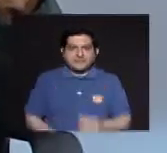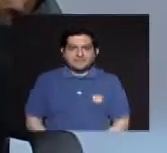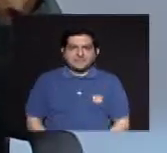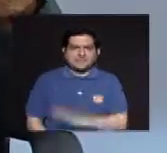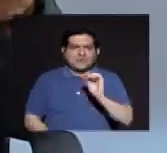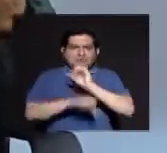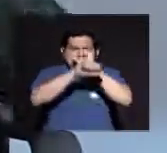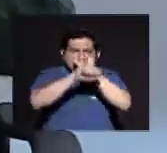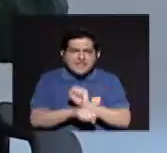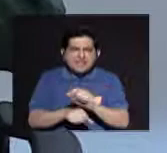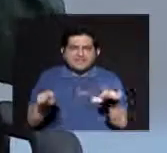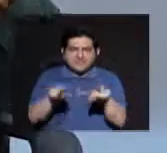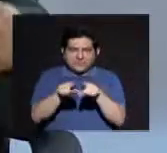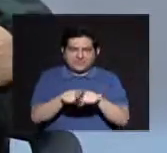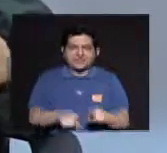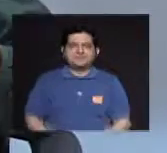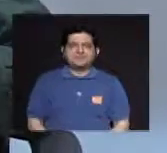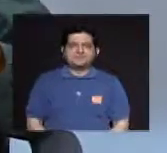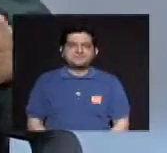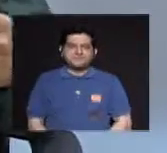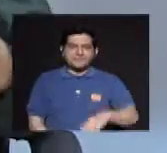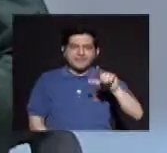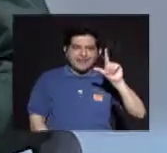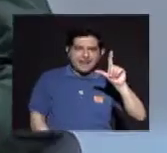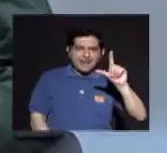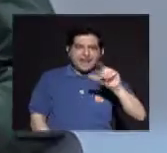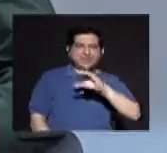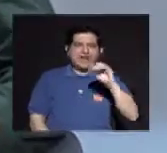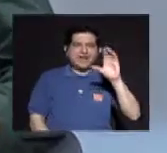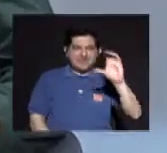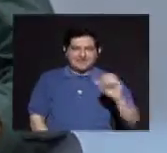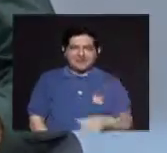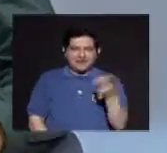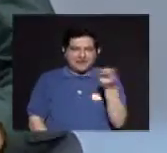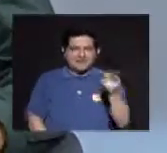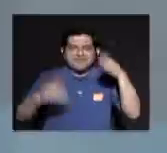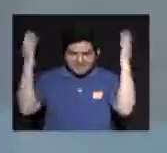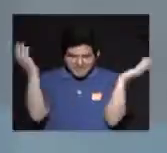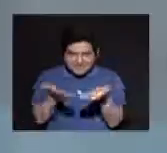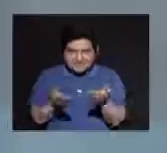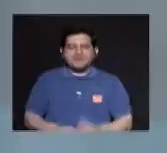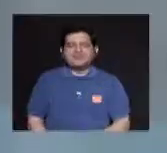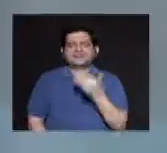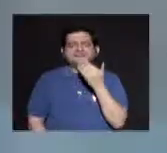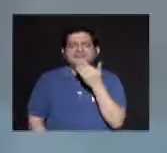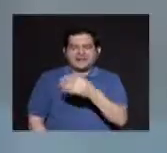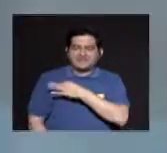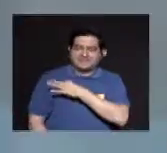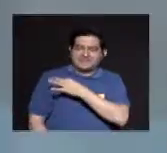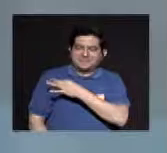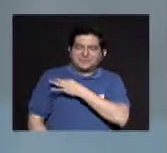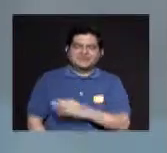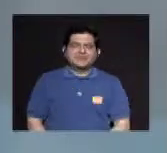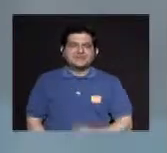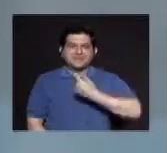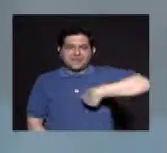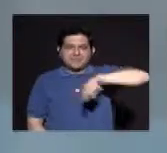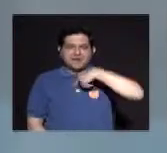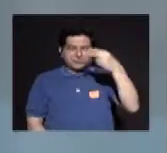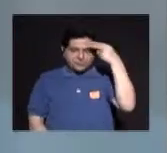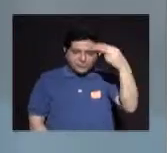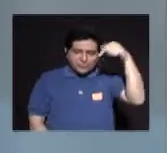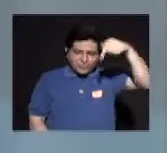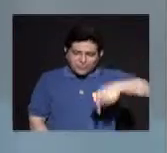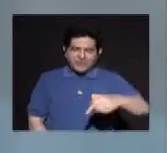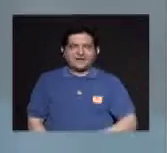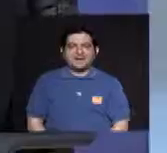de tradición también. Laura y Catalina, bienvenidas a Lunes de Cinemateca. Muchas gracias por invitarnos. Para nosotros es un honor estar